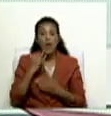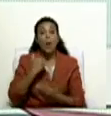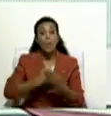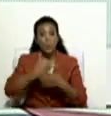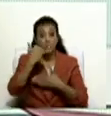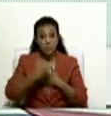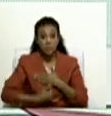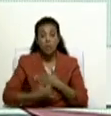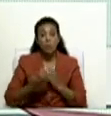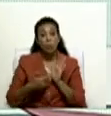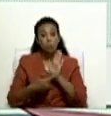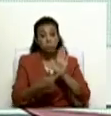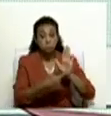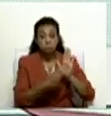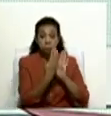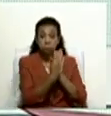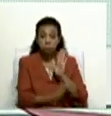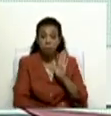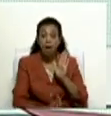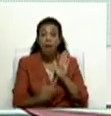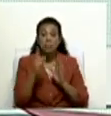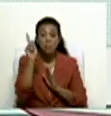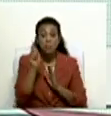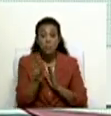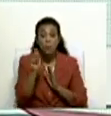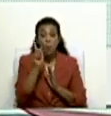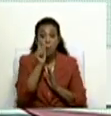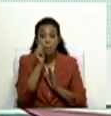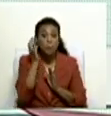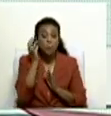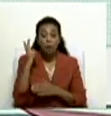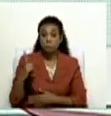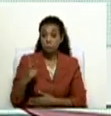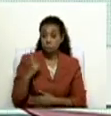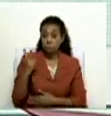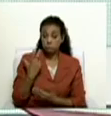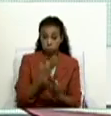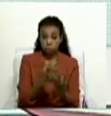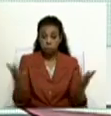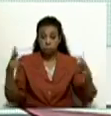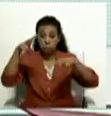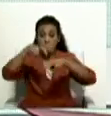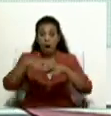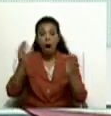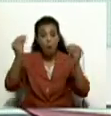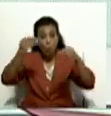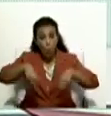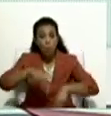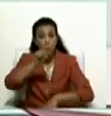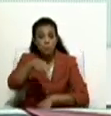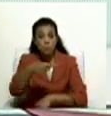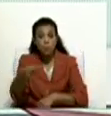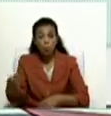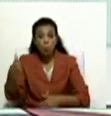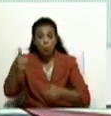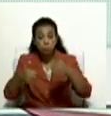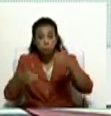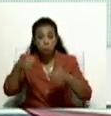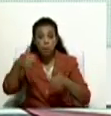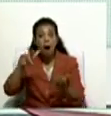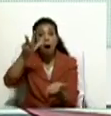de acuerdo presentado las honorables diputadas y los honorables diputados que estén de acuerdo con